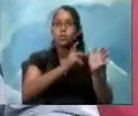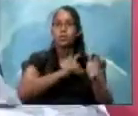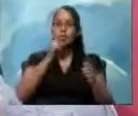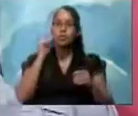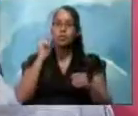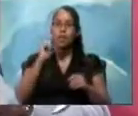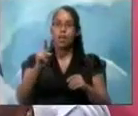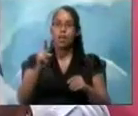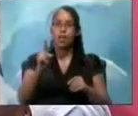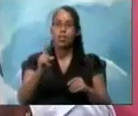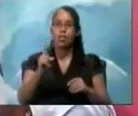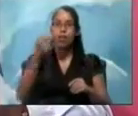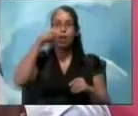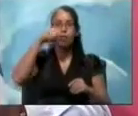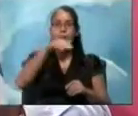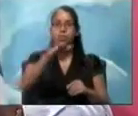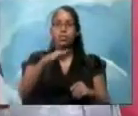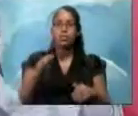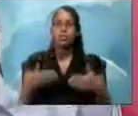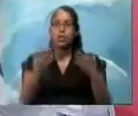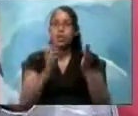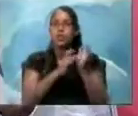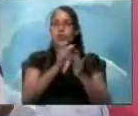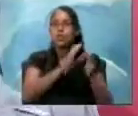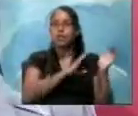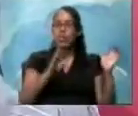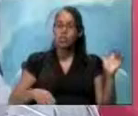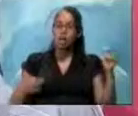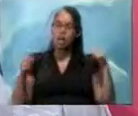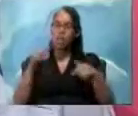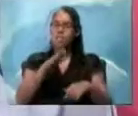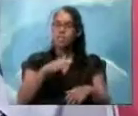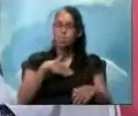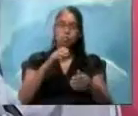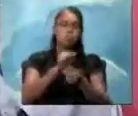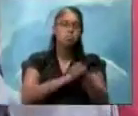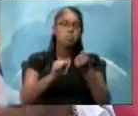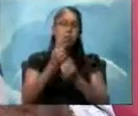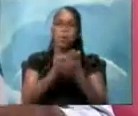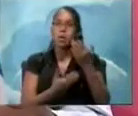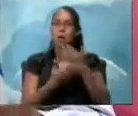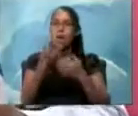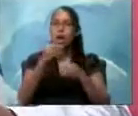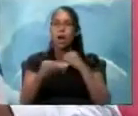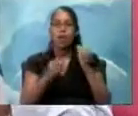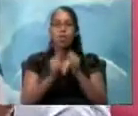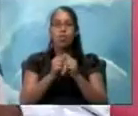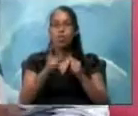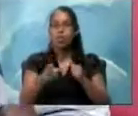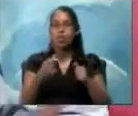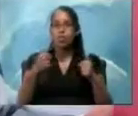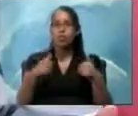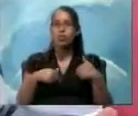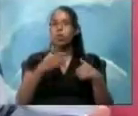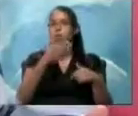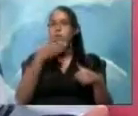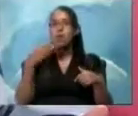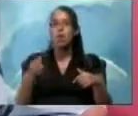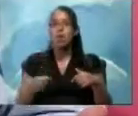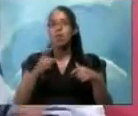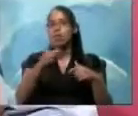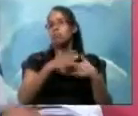ellos. Le entregó a nuestro Señor Jesucristo. Bueno, aquí está, yo me lavo la mano, hagan con él lo que a ustedes mejor le